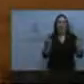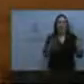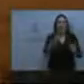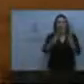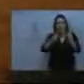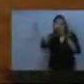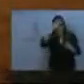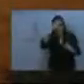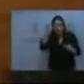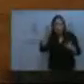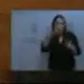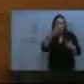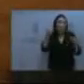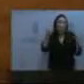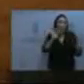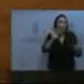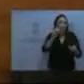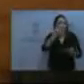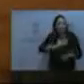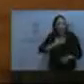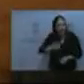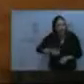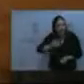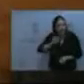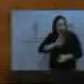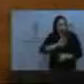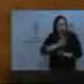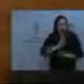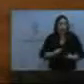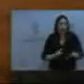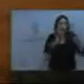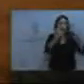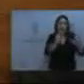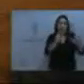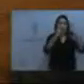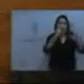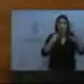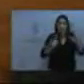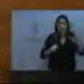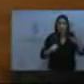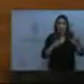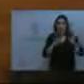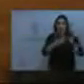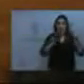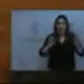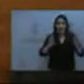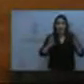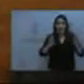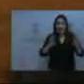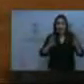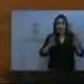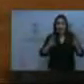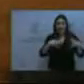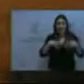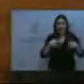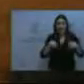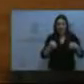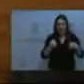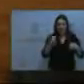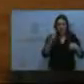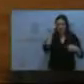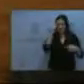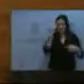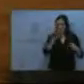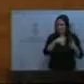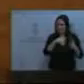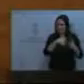los alcaldes, en definitiva, o como la foto esa que está colgada en el portal de salud, yo creo que son